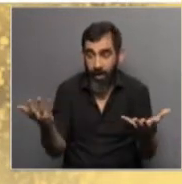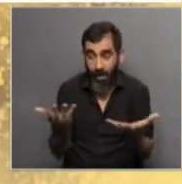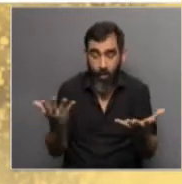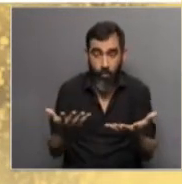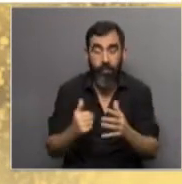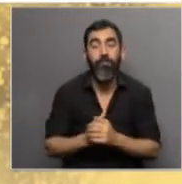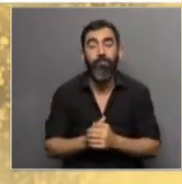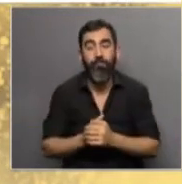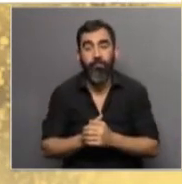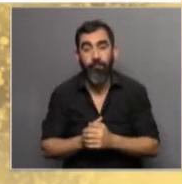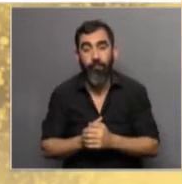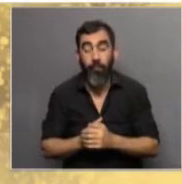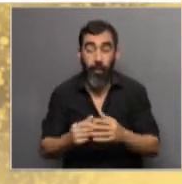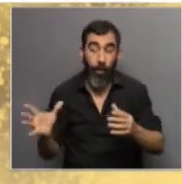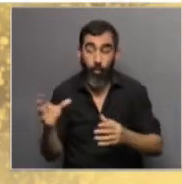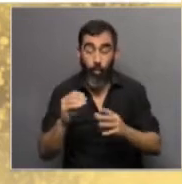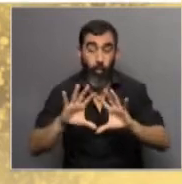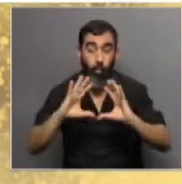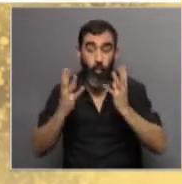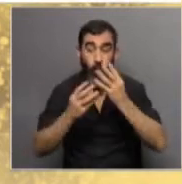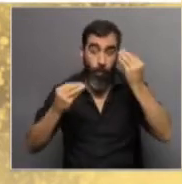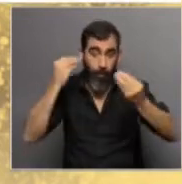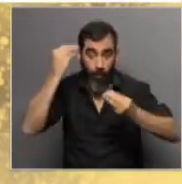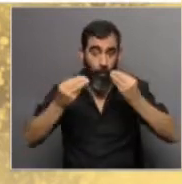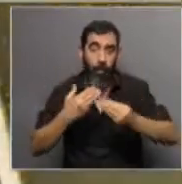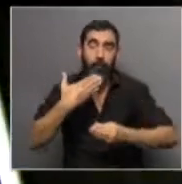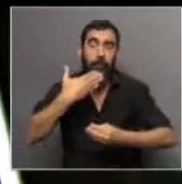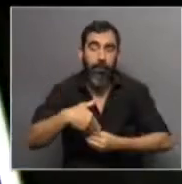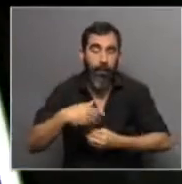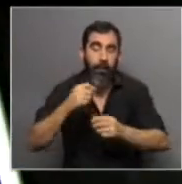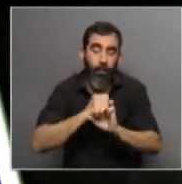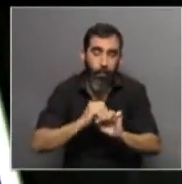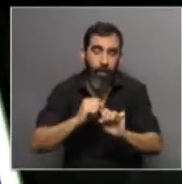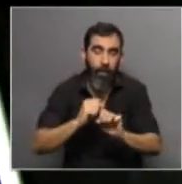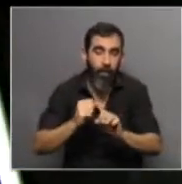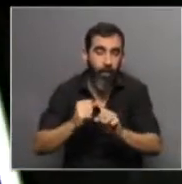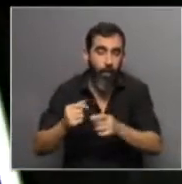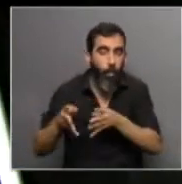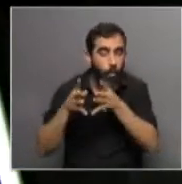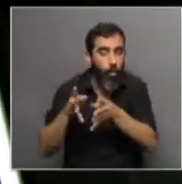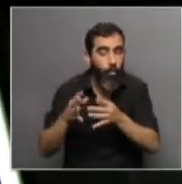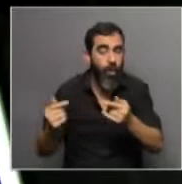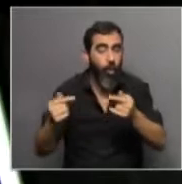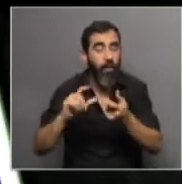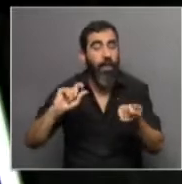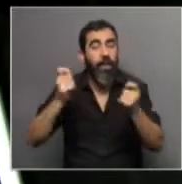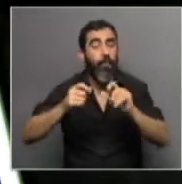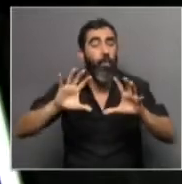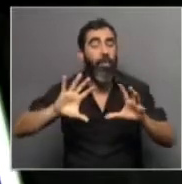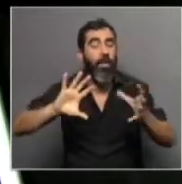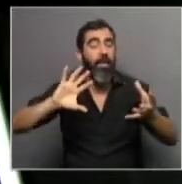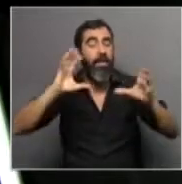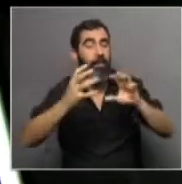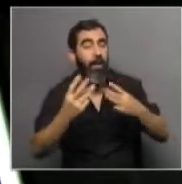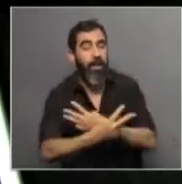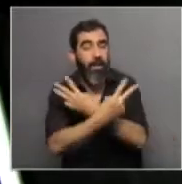algo que preocupa a toda la humanidad y que es comprender y tratar de combatir de alguna manera el cambio global, el cambio